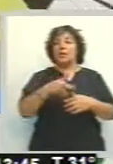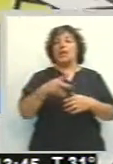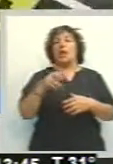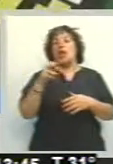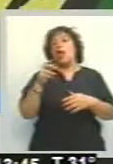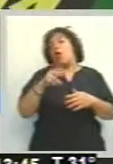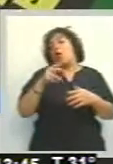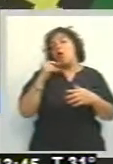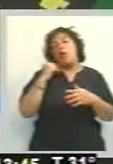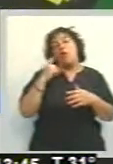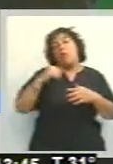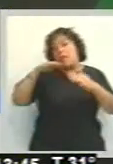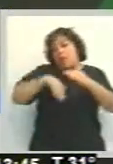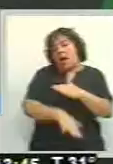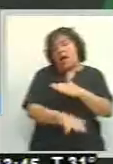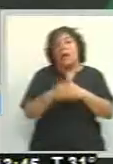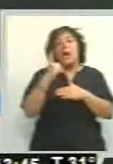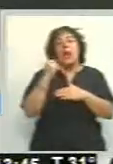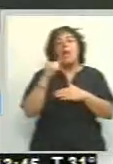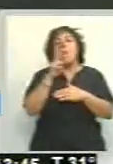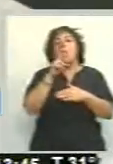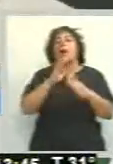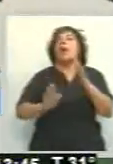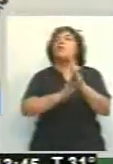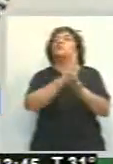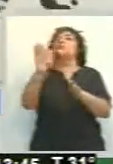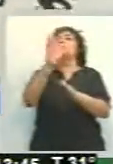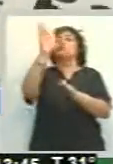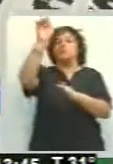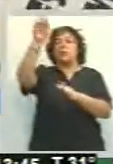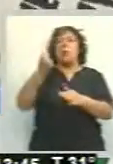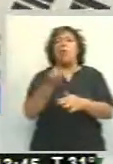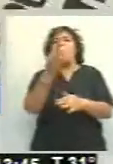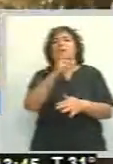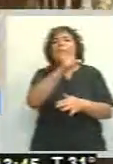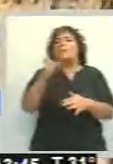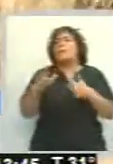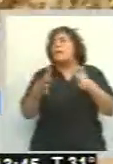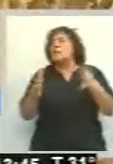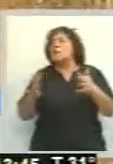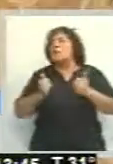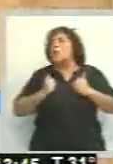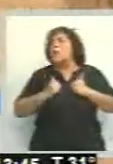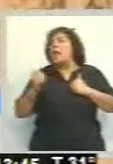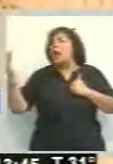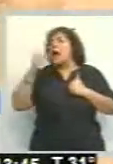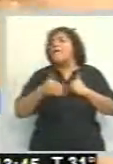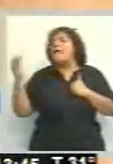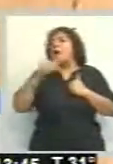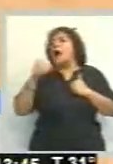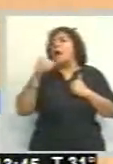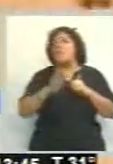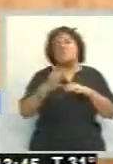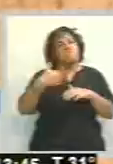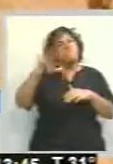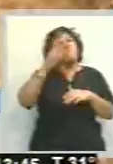chicas suben directamente a la piedra. Una importante competencia, ¿no? ¿Cuántas personas esperan para este año? Y más de